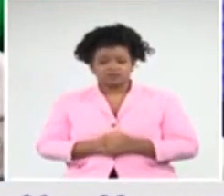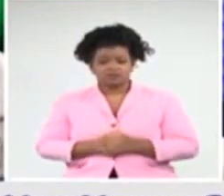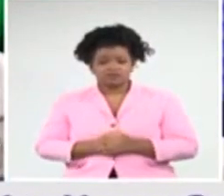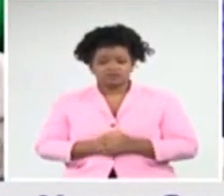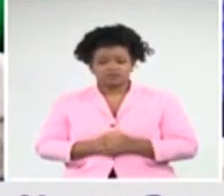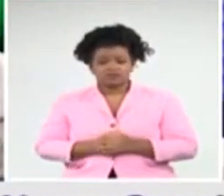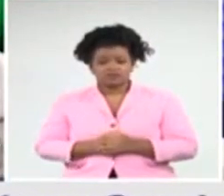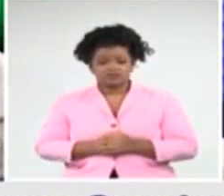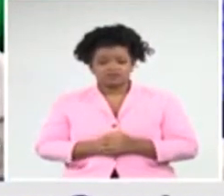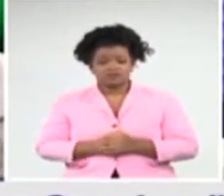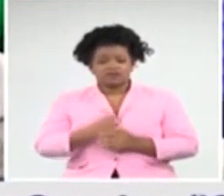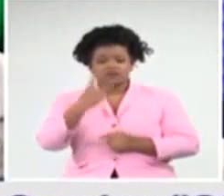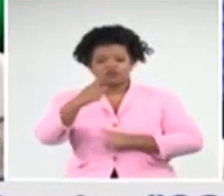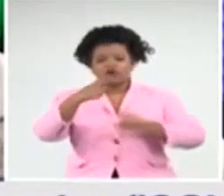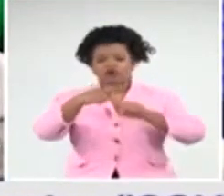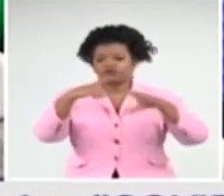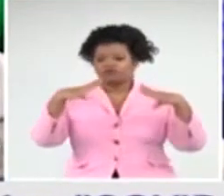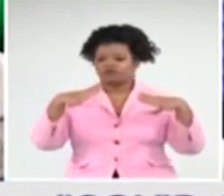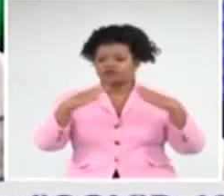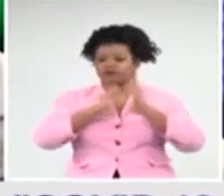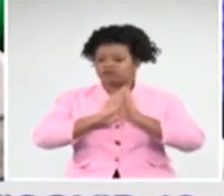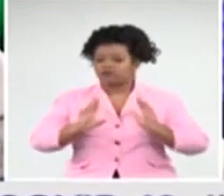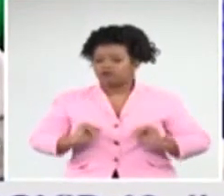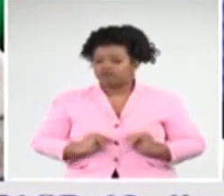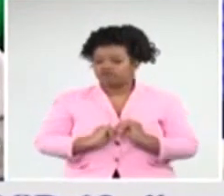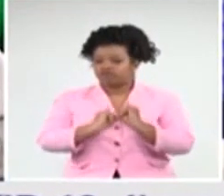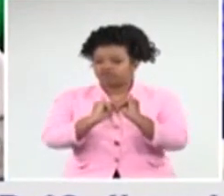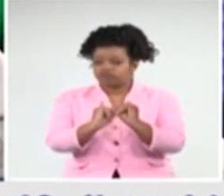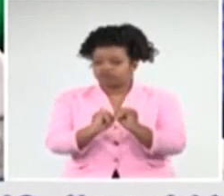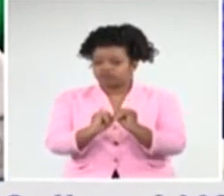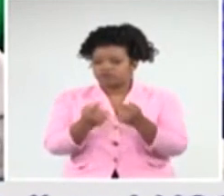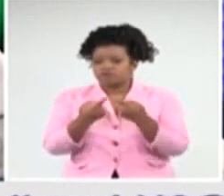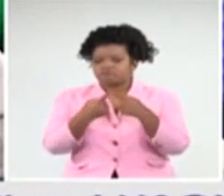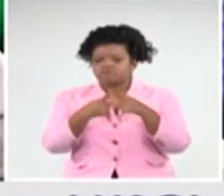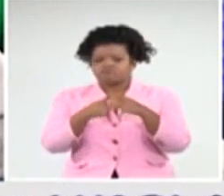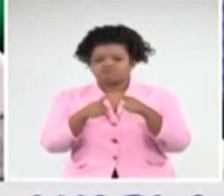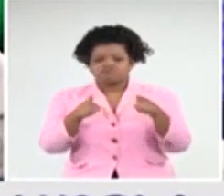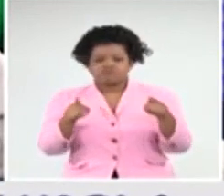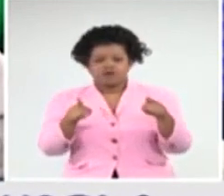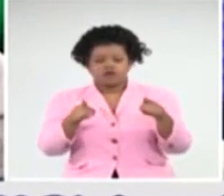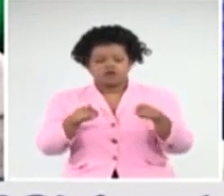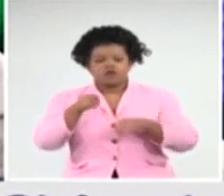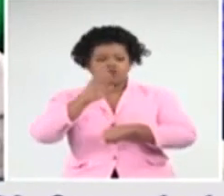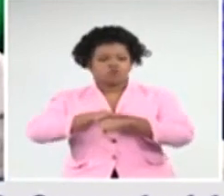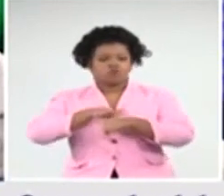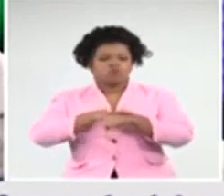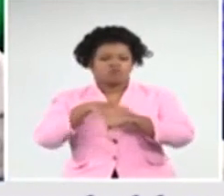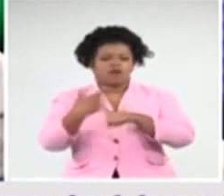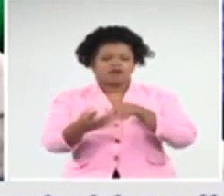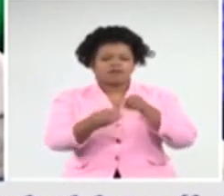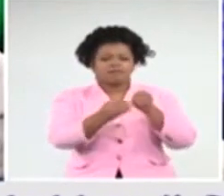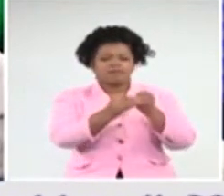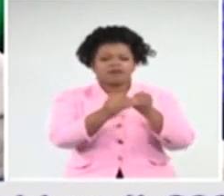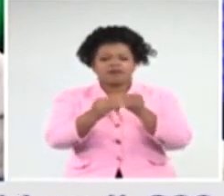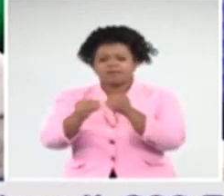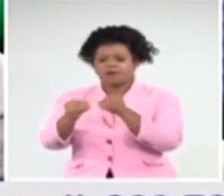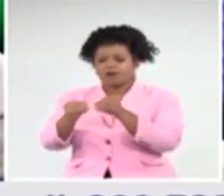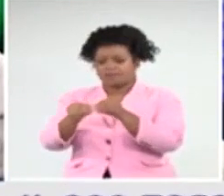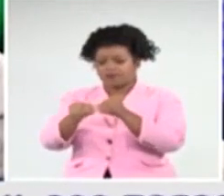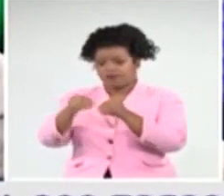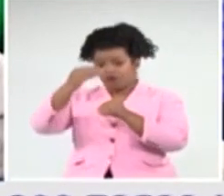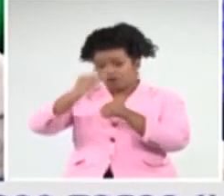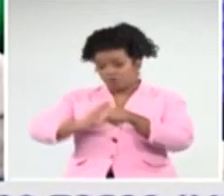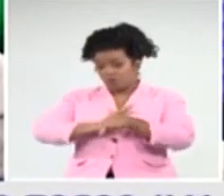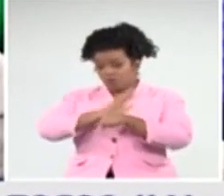ya informamos, pero se diagnosticaron como consecuencia de la transmisión autóctona en la provincia de